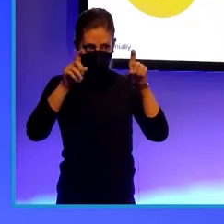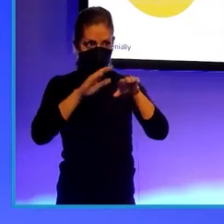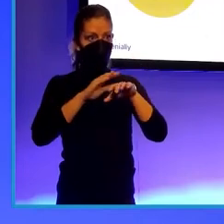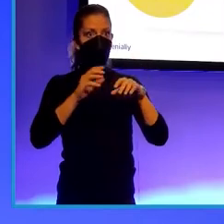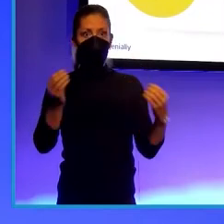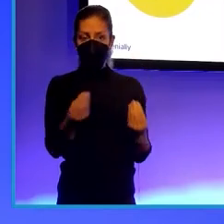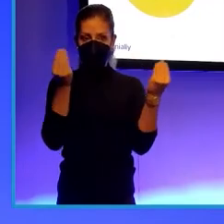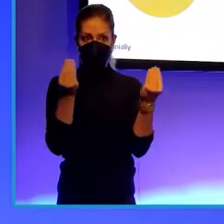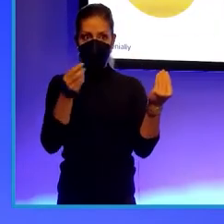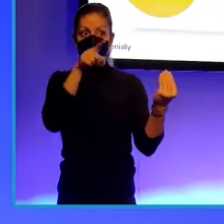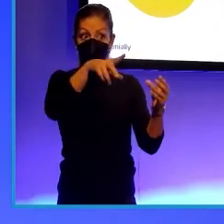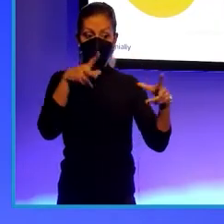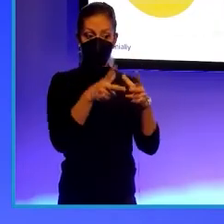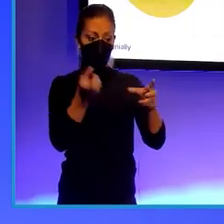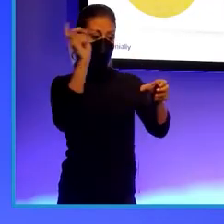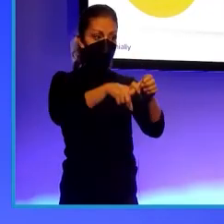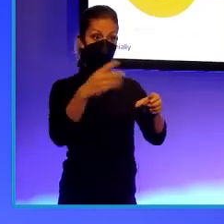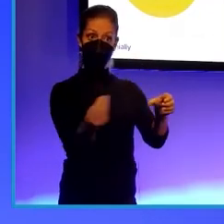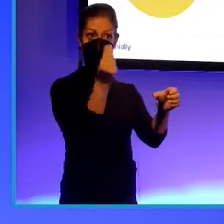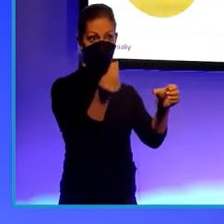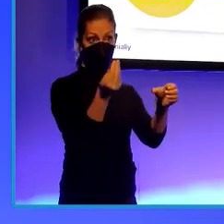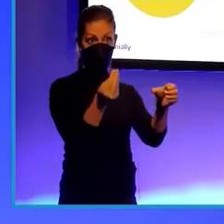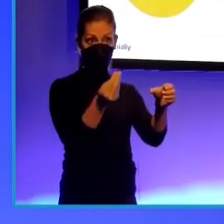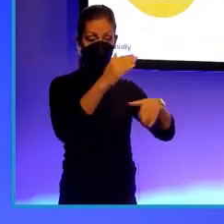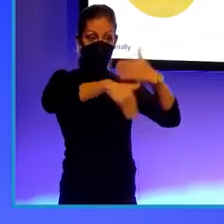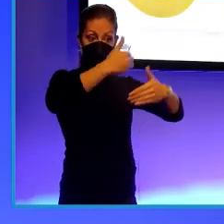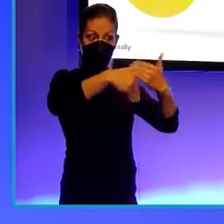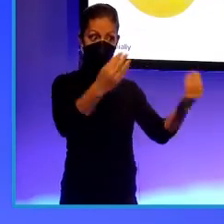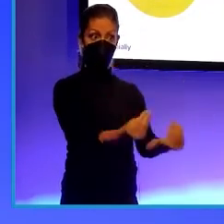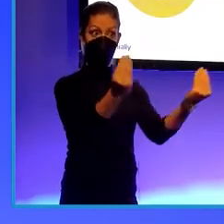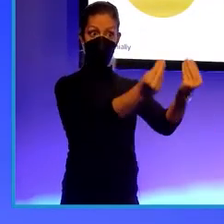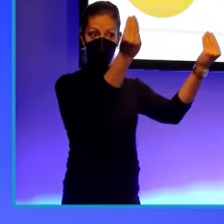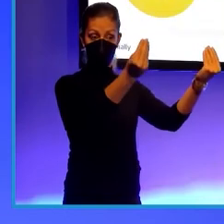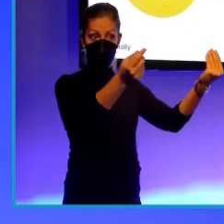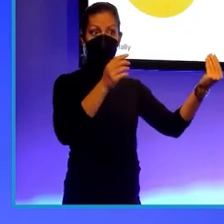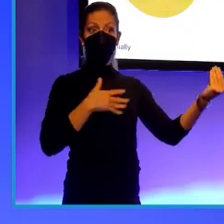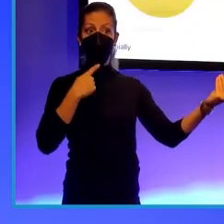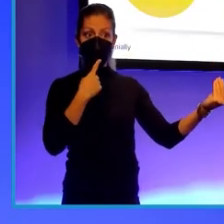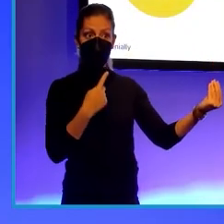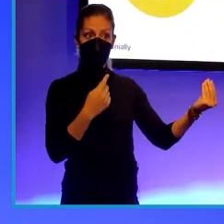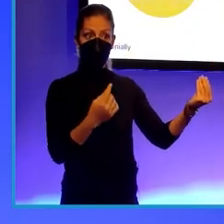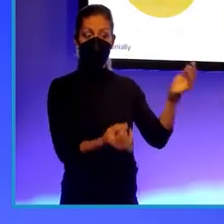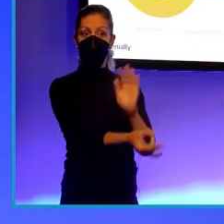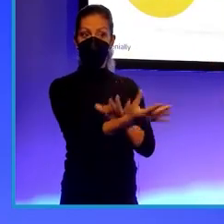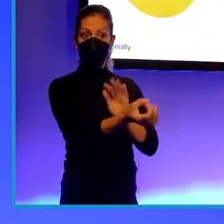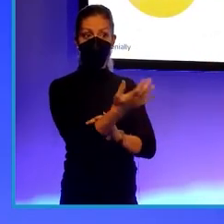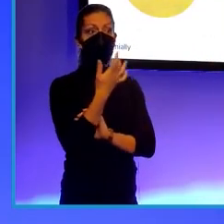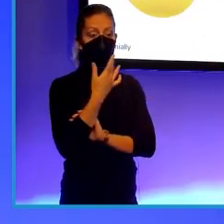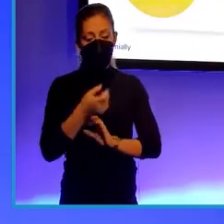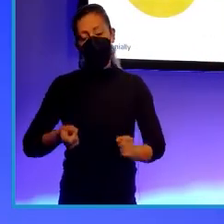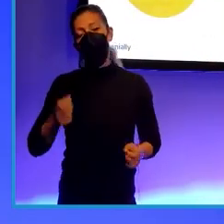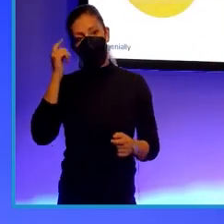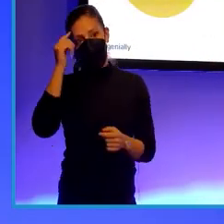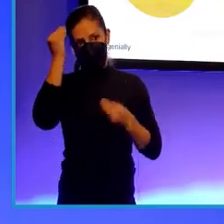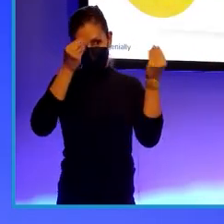es decir que es bastante productivo o sea es una buena inversión y si estuvieras hablando de